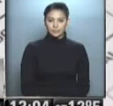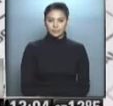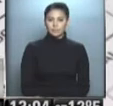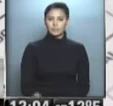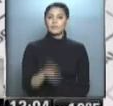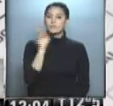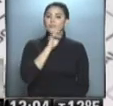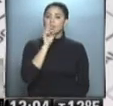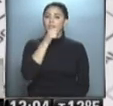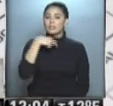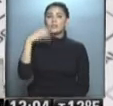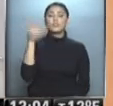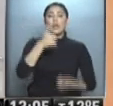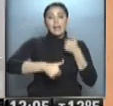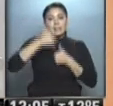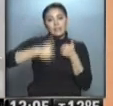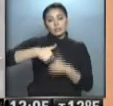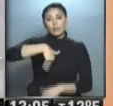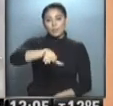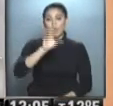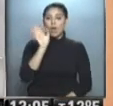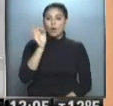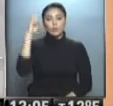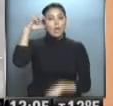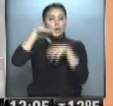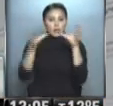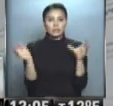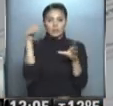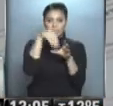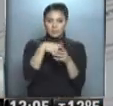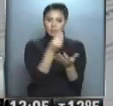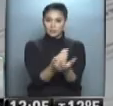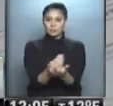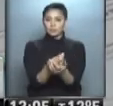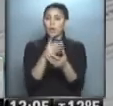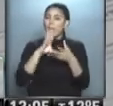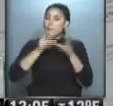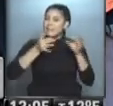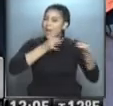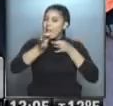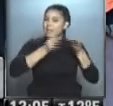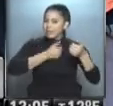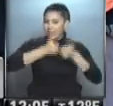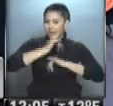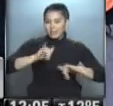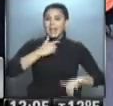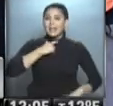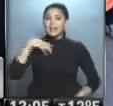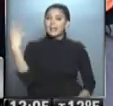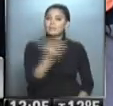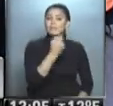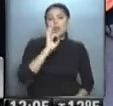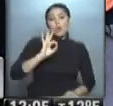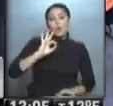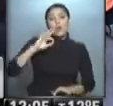Los candidatos a ocupar una banca en el Congreso a partir de octubre comienzan a delinear sus estrategias de campaña con vistas a conquistar o